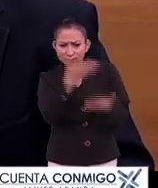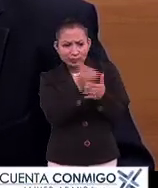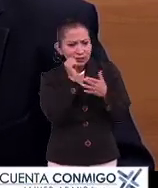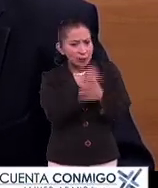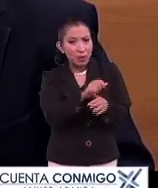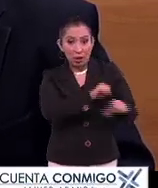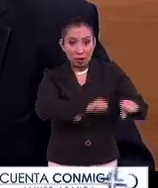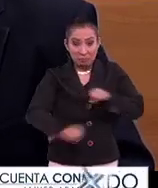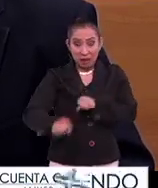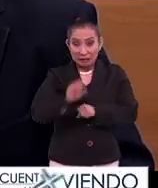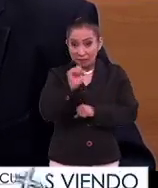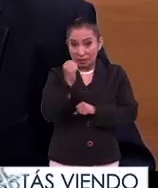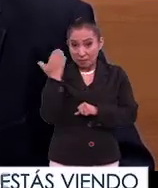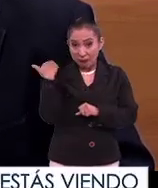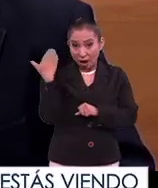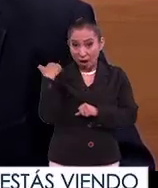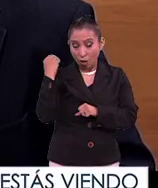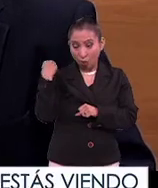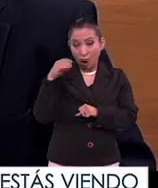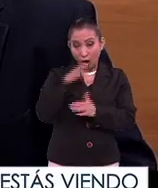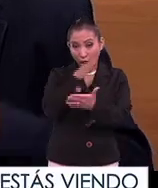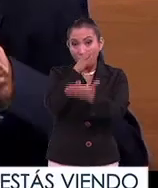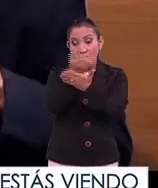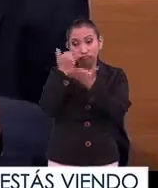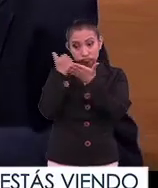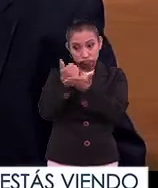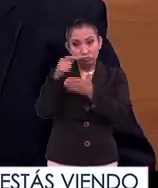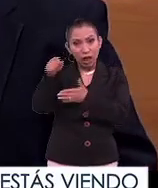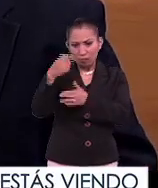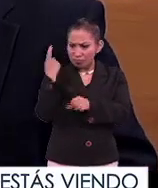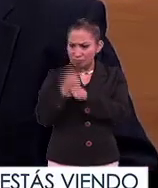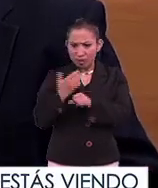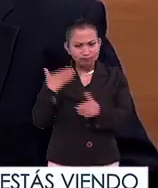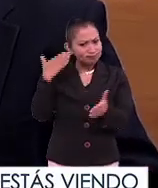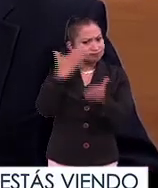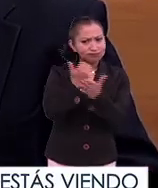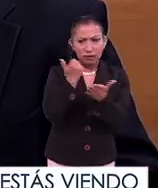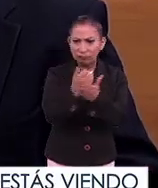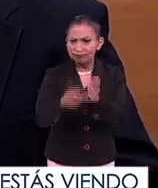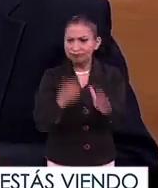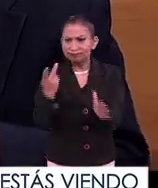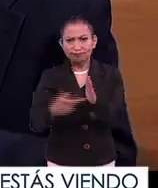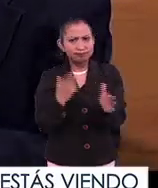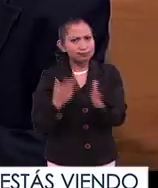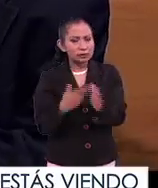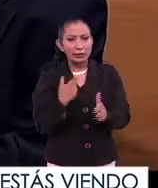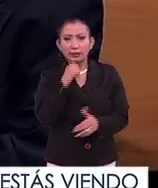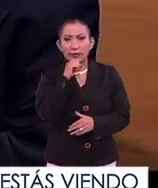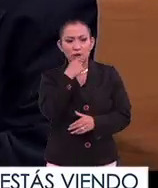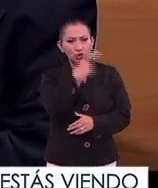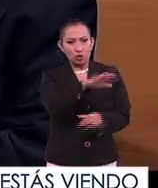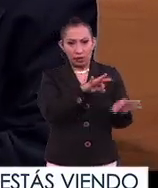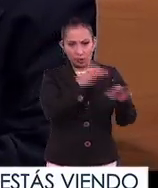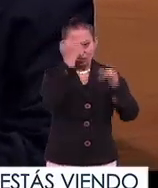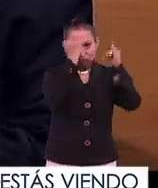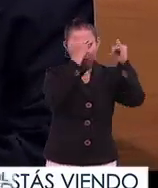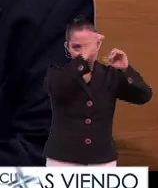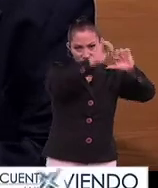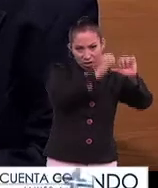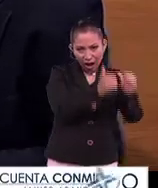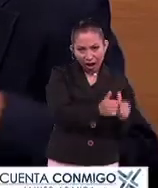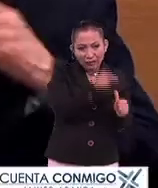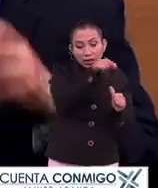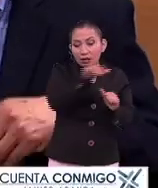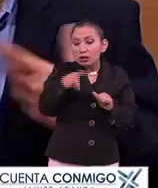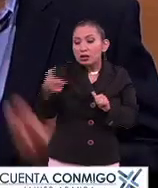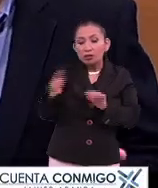caso de los sismos del septiembre pasado en Oaxaca, pues ha estado al frente, ¿no? De manera constante, y hace, digamos, su trabajo creativo a